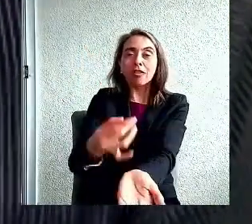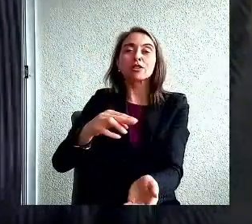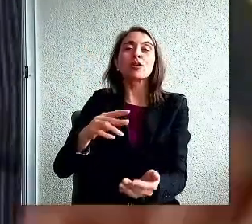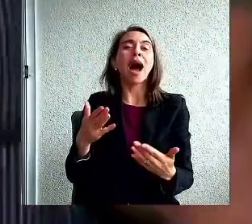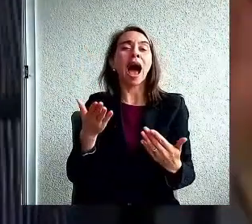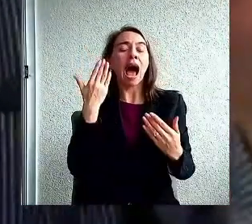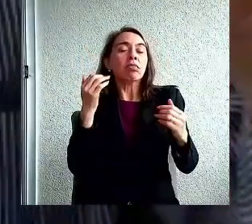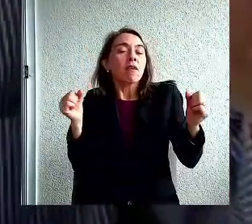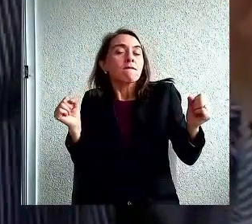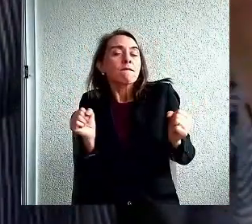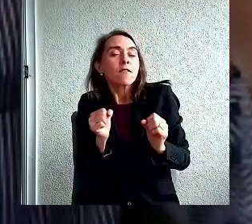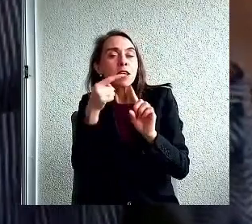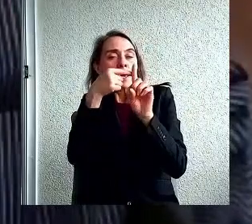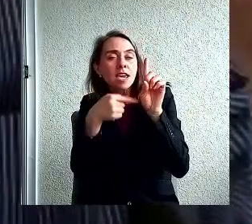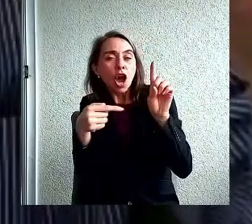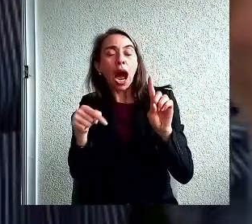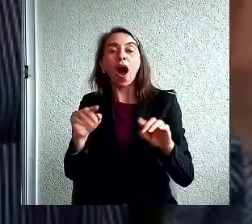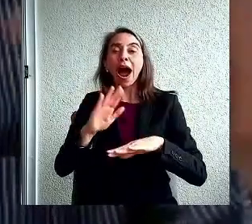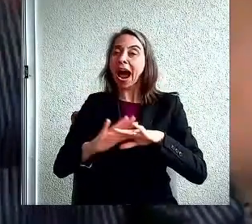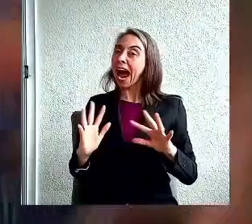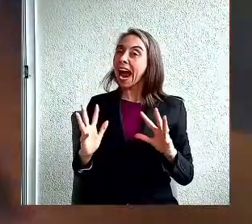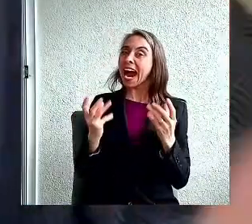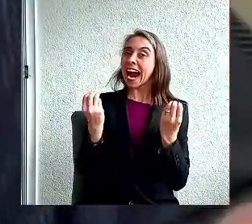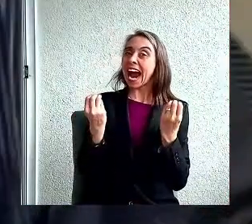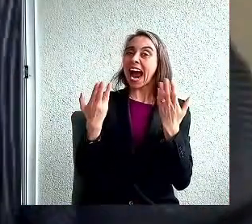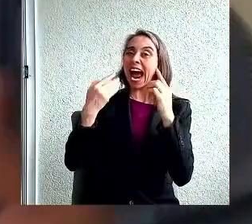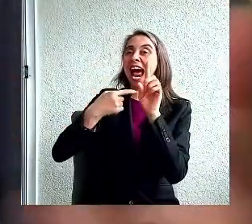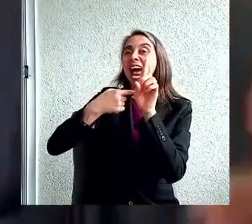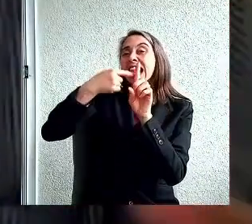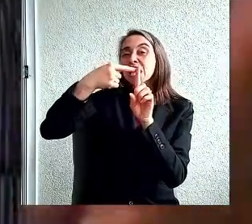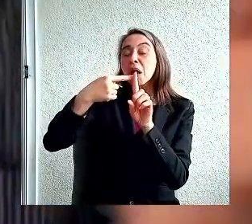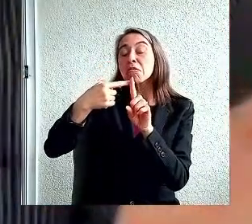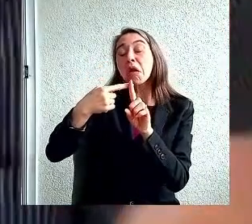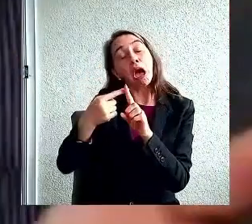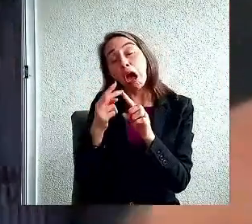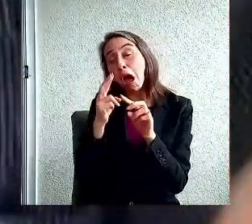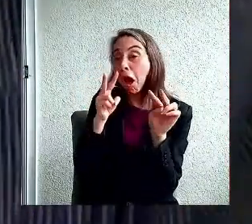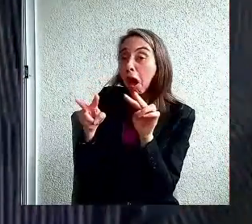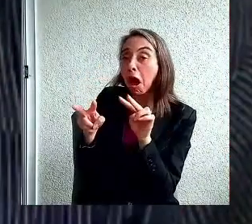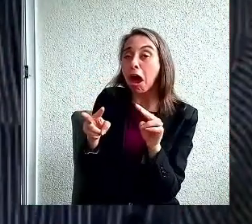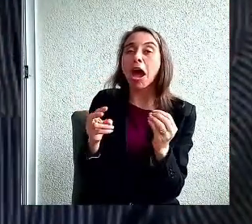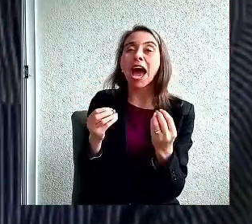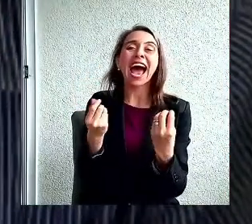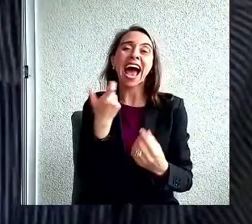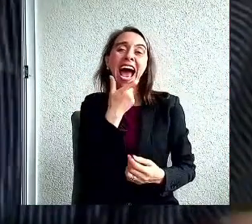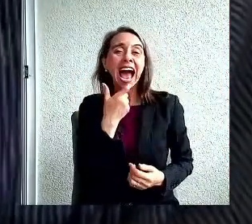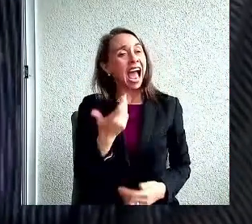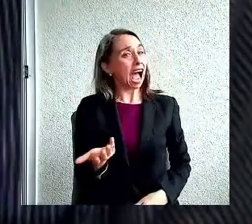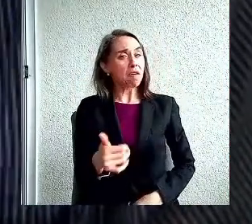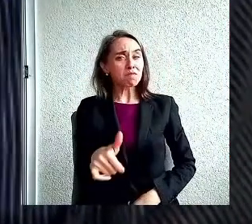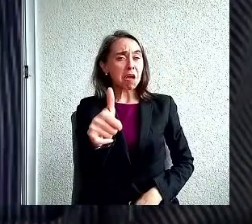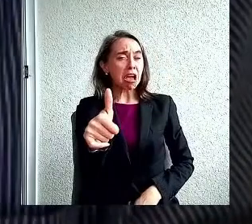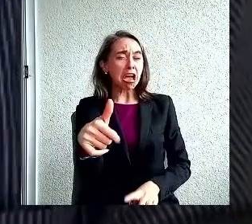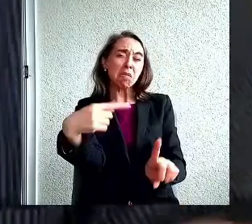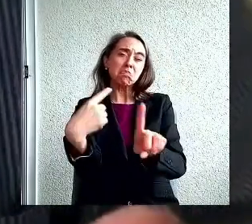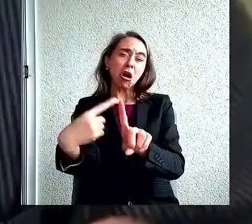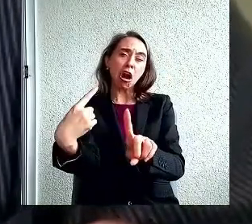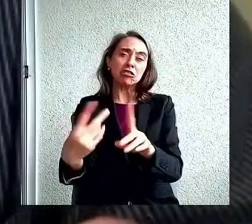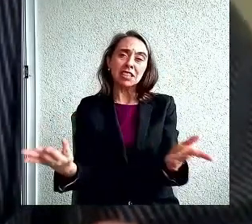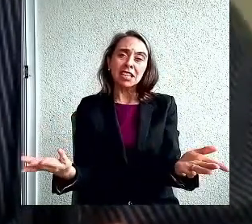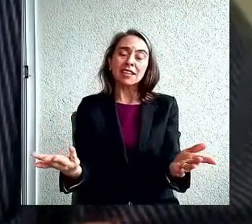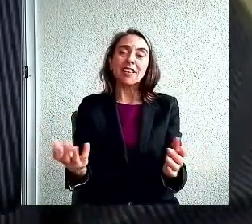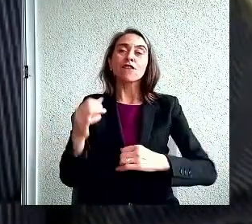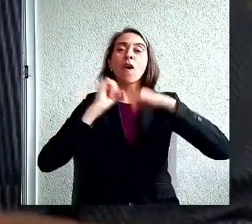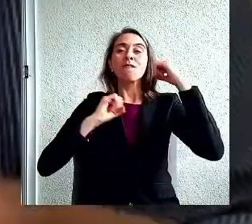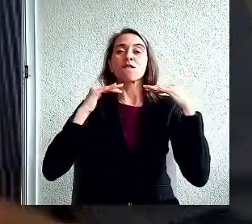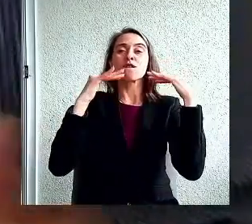jocosamente positivo, digamos. O sea, producir vino en Chiloé, a mí me encanta, digamos. Claro. Pero lo otro que quería